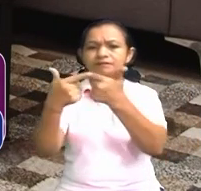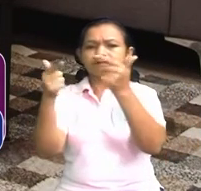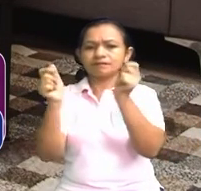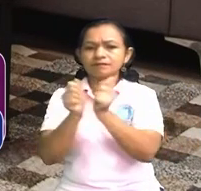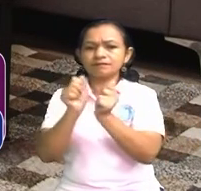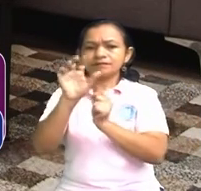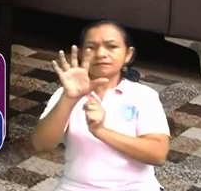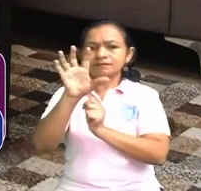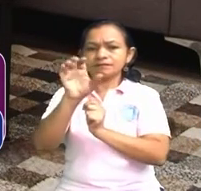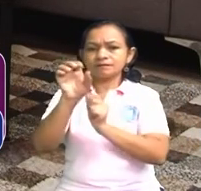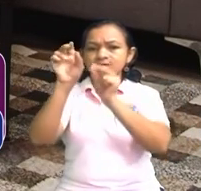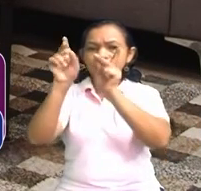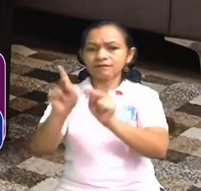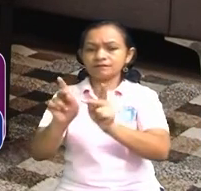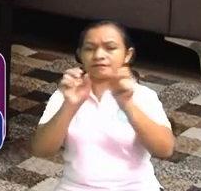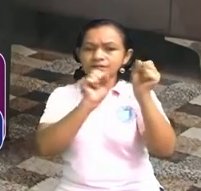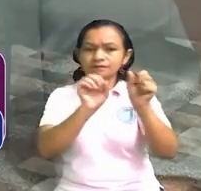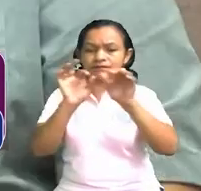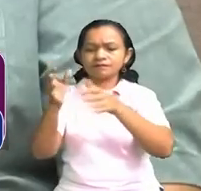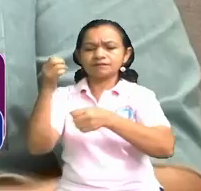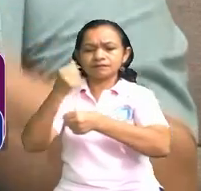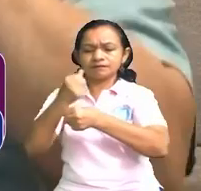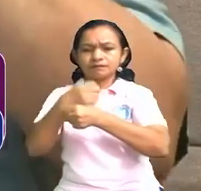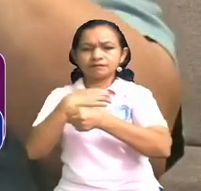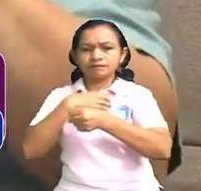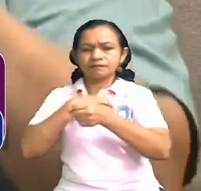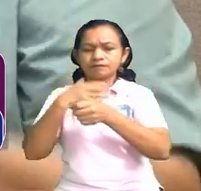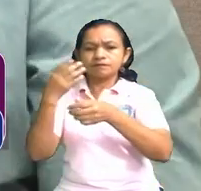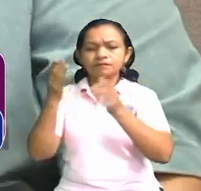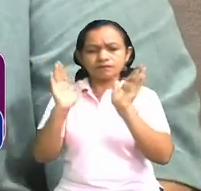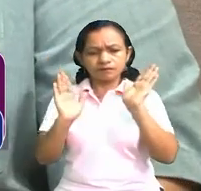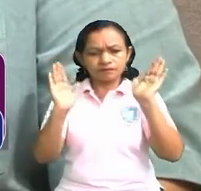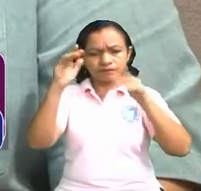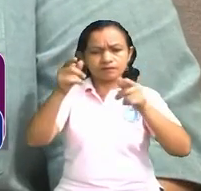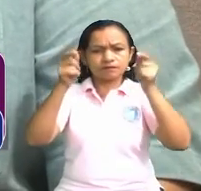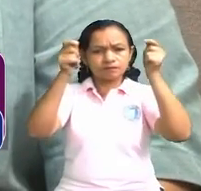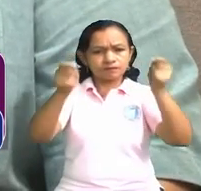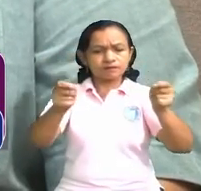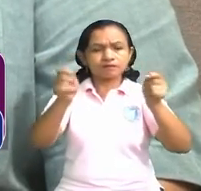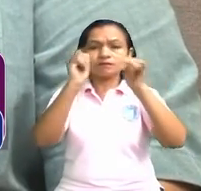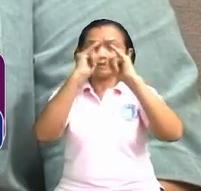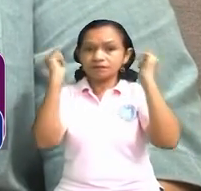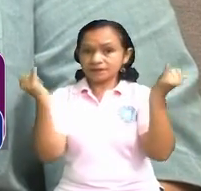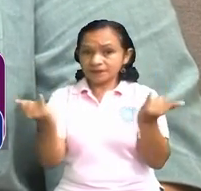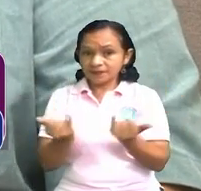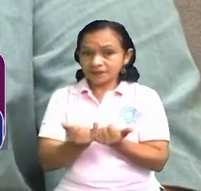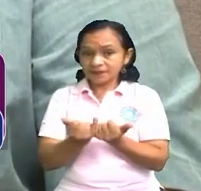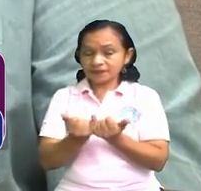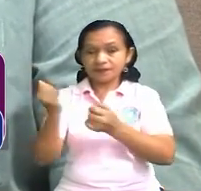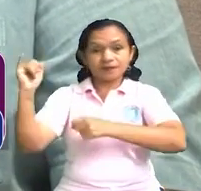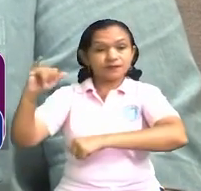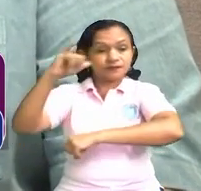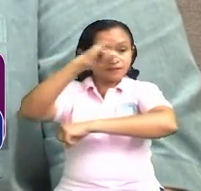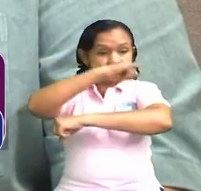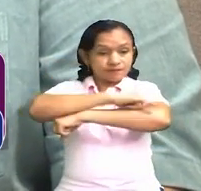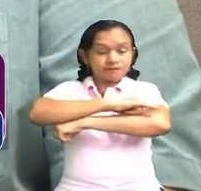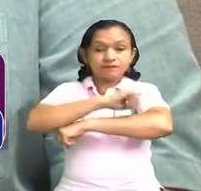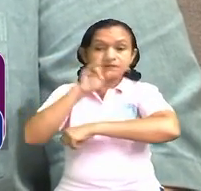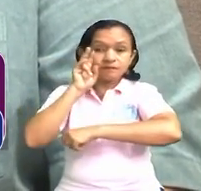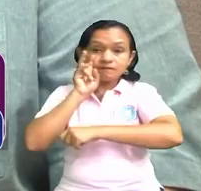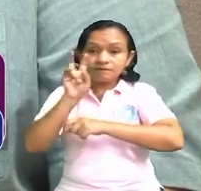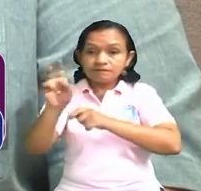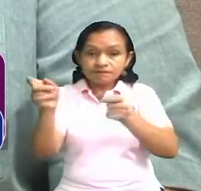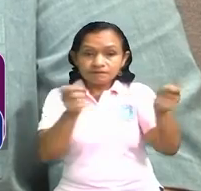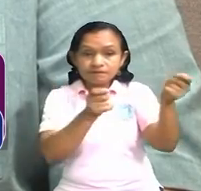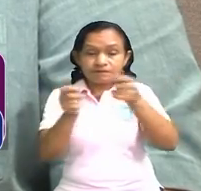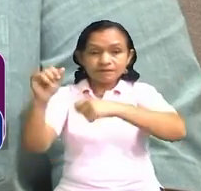de más de 50 hombres y mujeres debidamente certificado por el Organismo Internacional de la Aviación Civil. Okay.